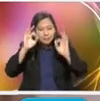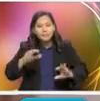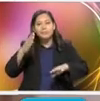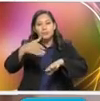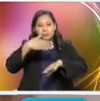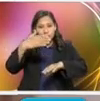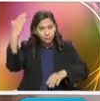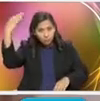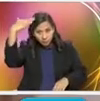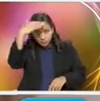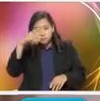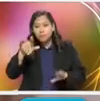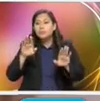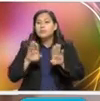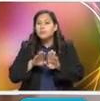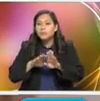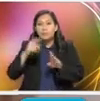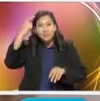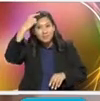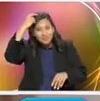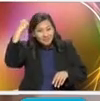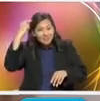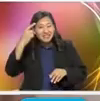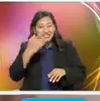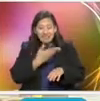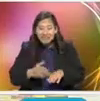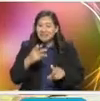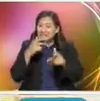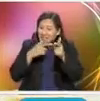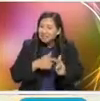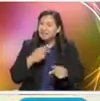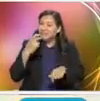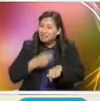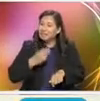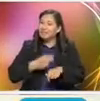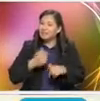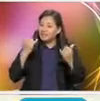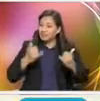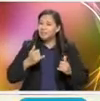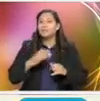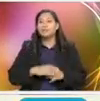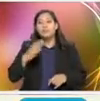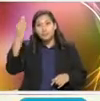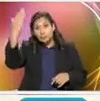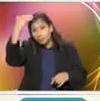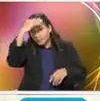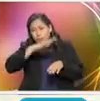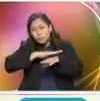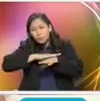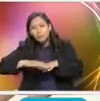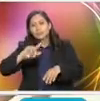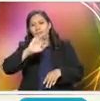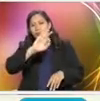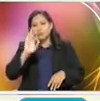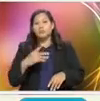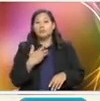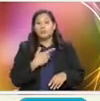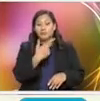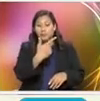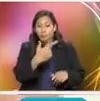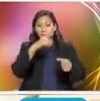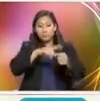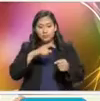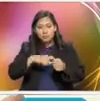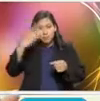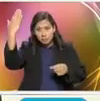cubiertas, como decías, que no haya canas rebeldes, porque Sí. si hay cabello que es muy complicado que cubra las canas, tenemos 7 tonos que se van a